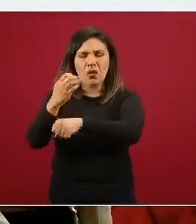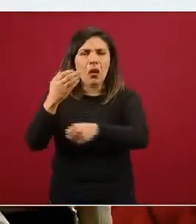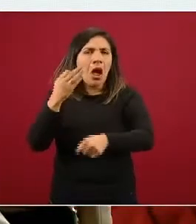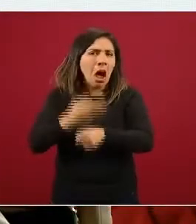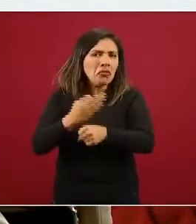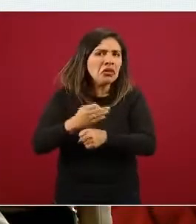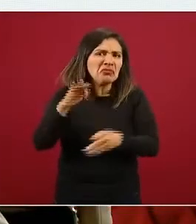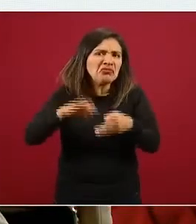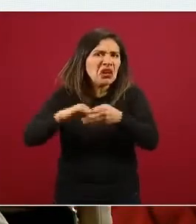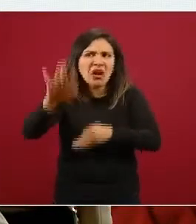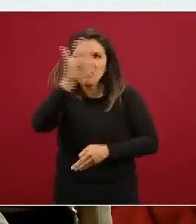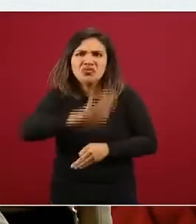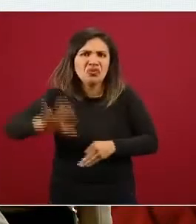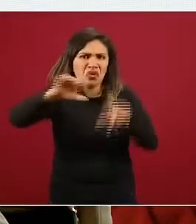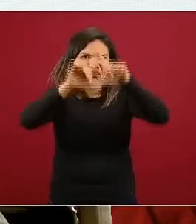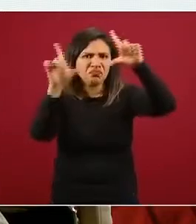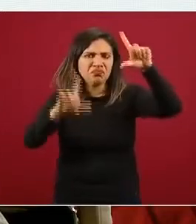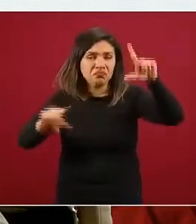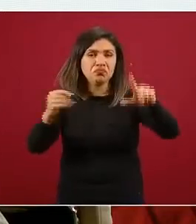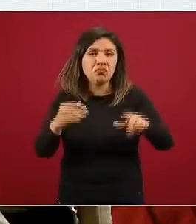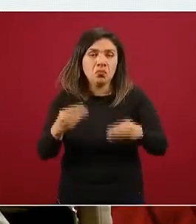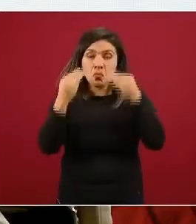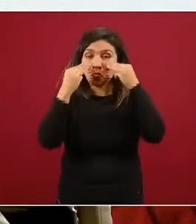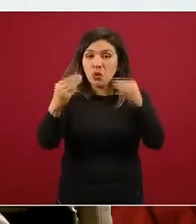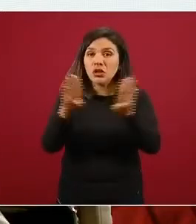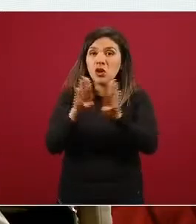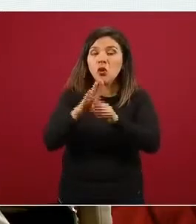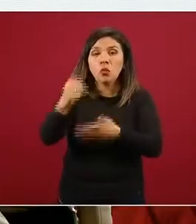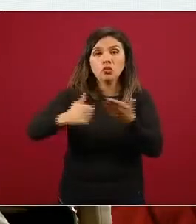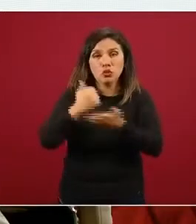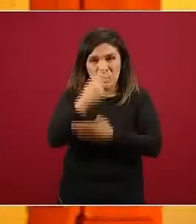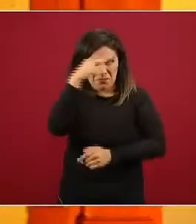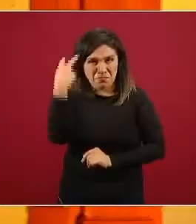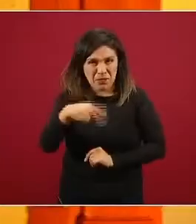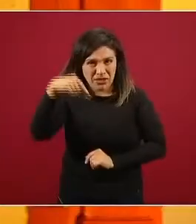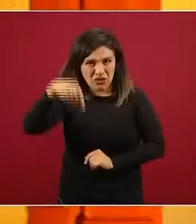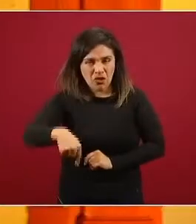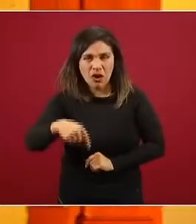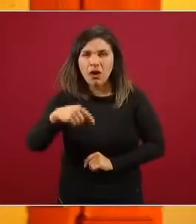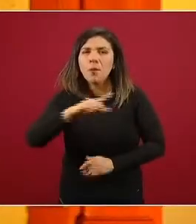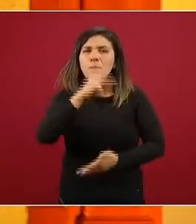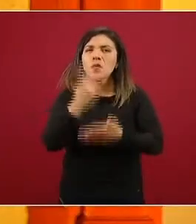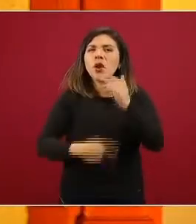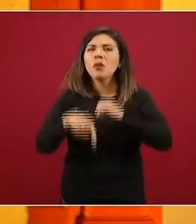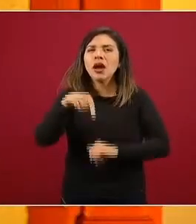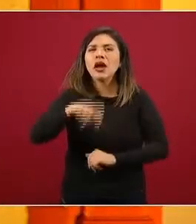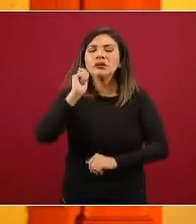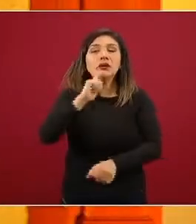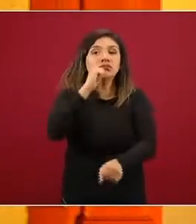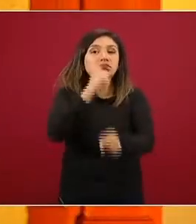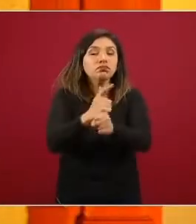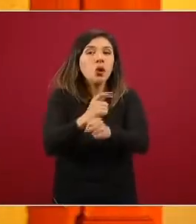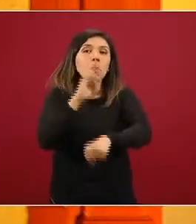en todas, fue muy ilustrativo el caso de la Ciudad de México con este programa de detección, protección y